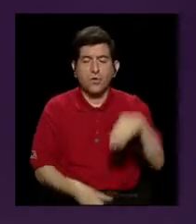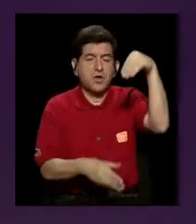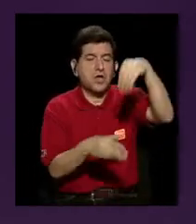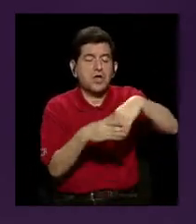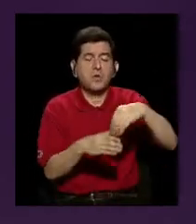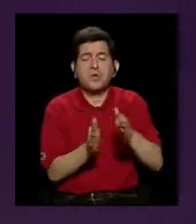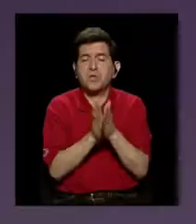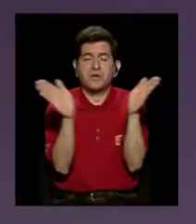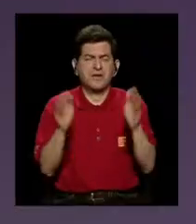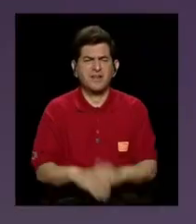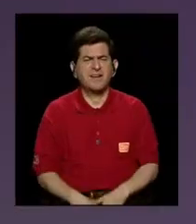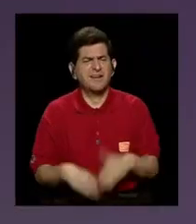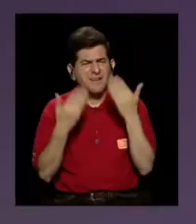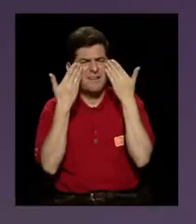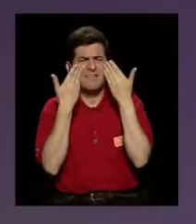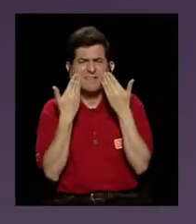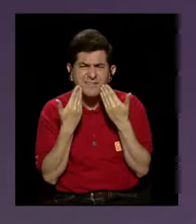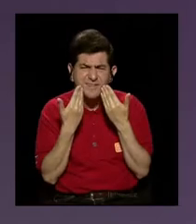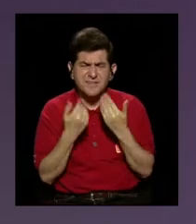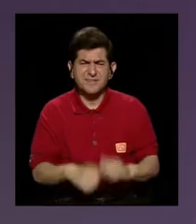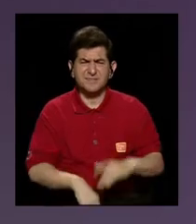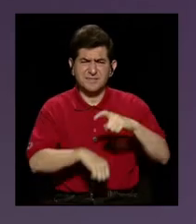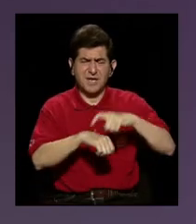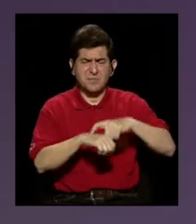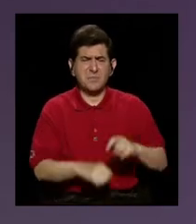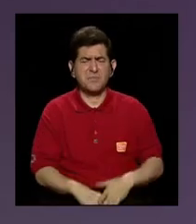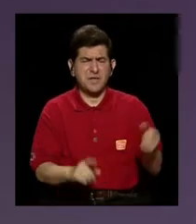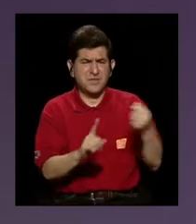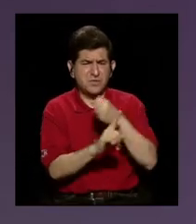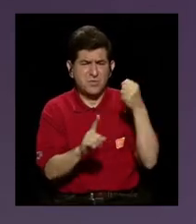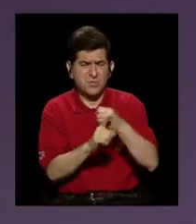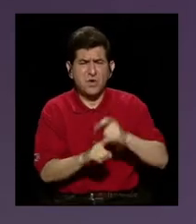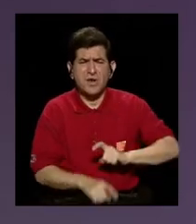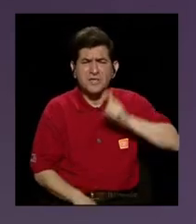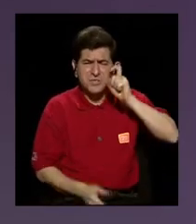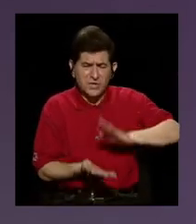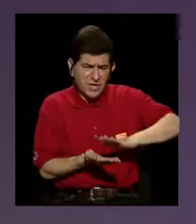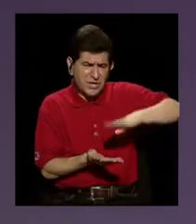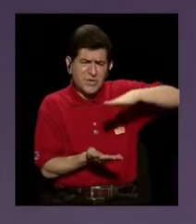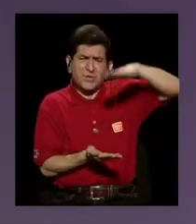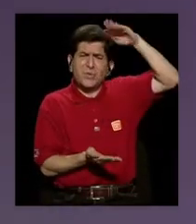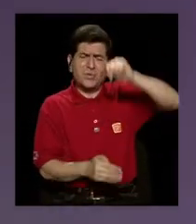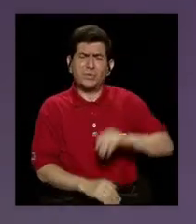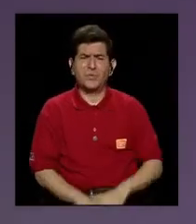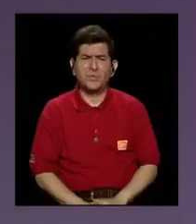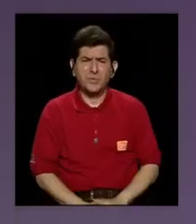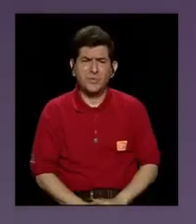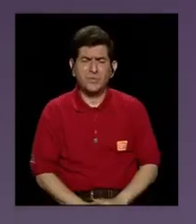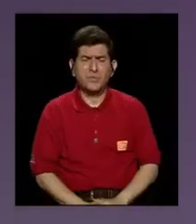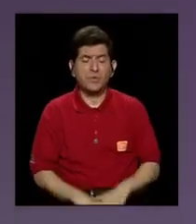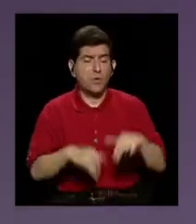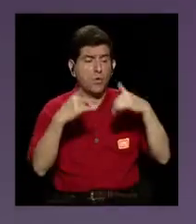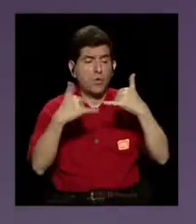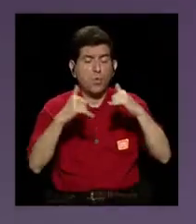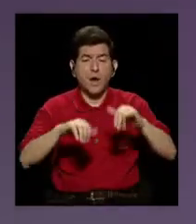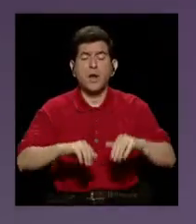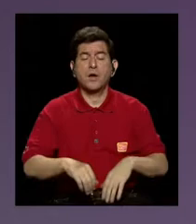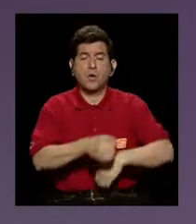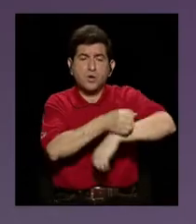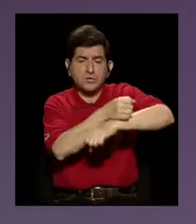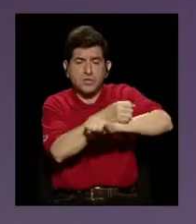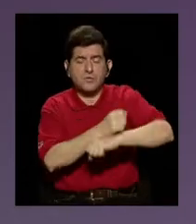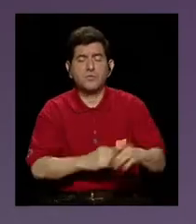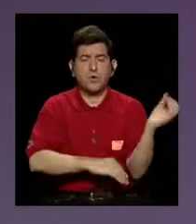vayan a esa caja. Qué triste, porque hay momentos en que se dispara la violencia de género. Partidos de